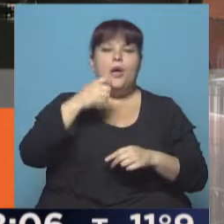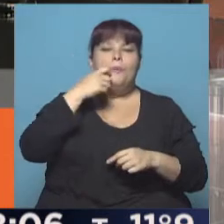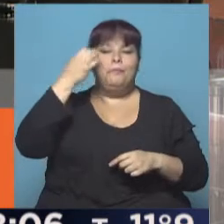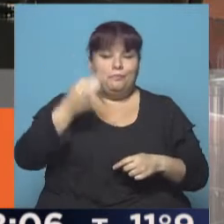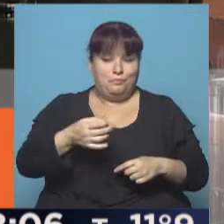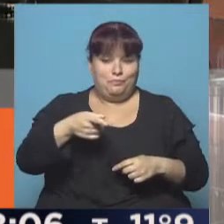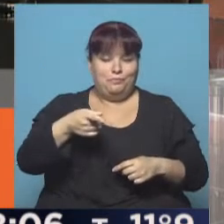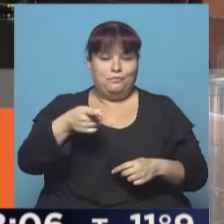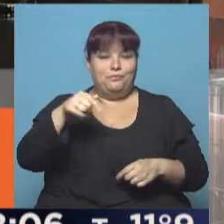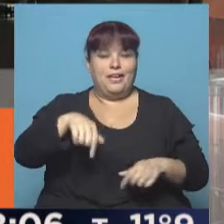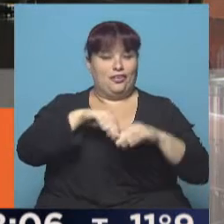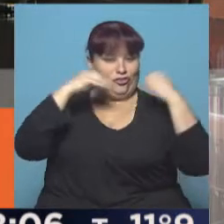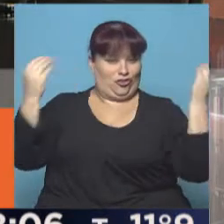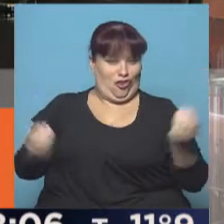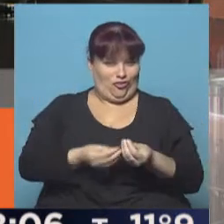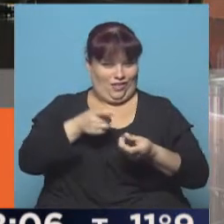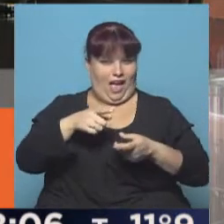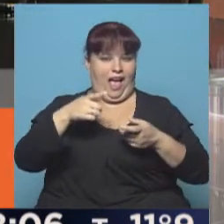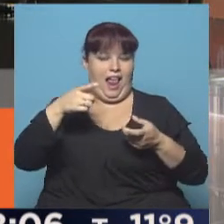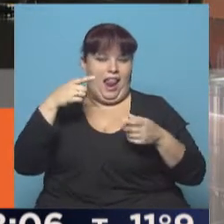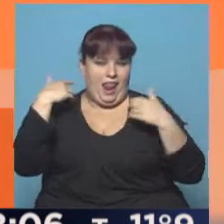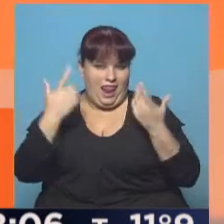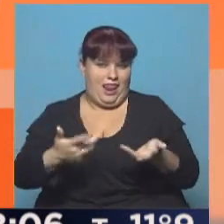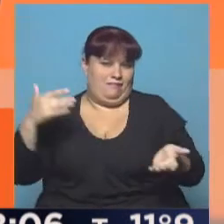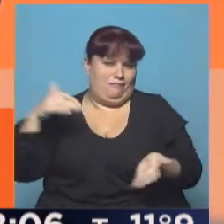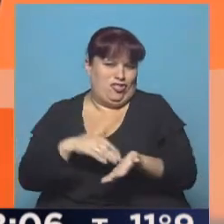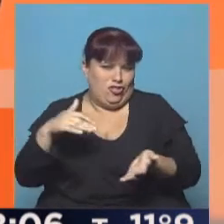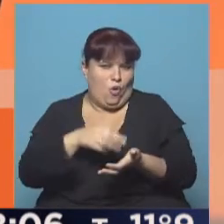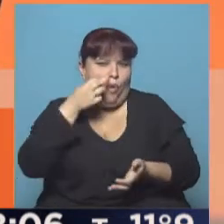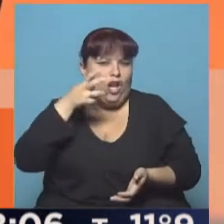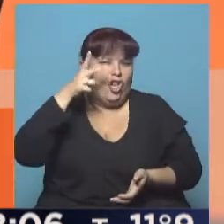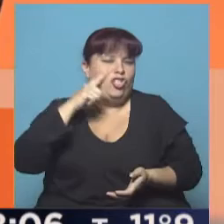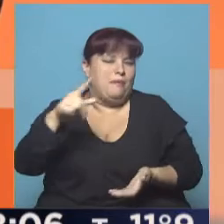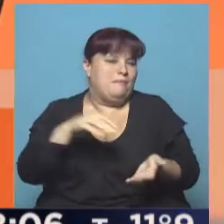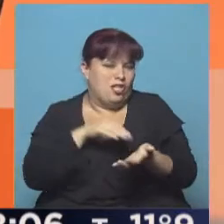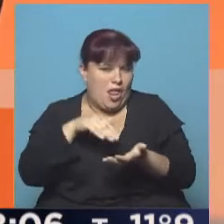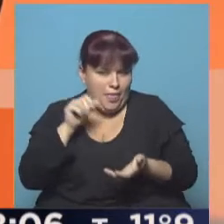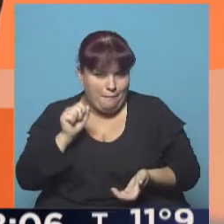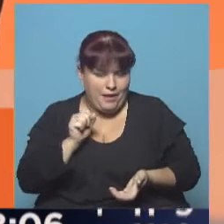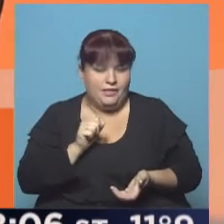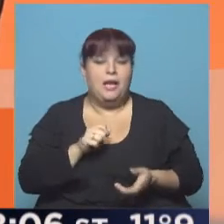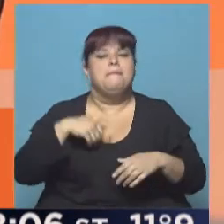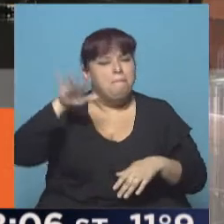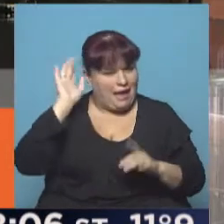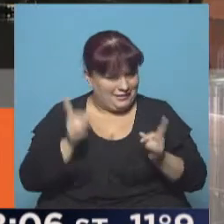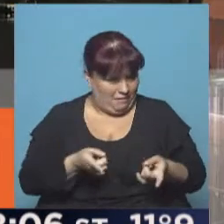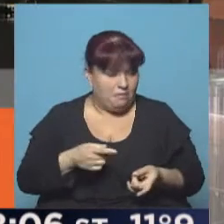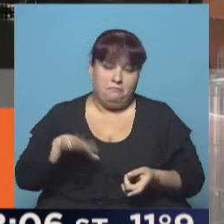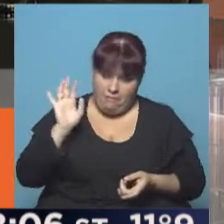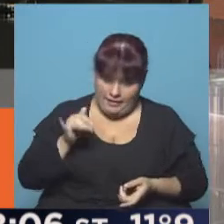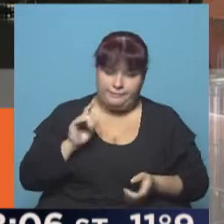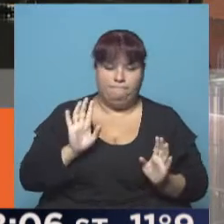realmente llegan estas cifras varias veces multimillonarias, 48.000 millones de pesos. Y más también hoy. Y más